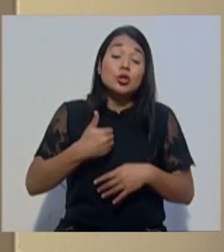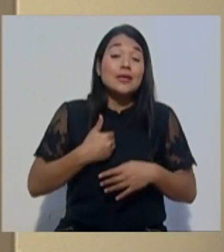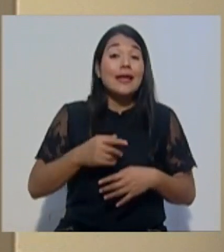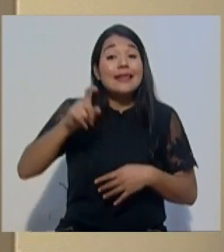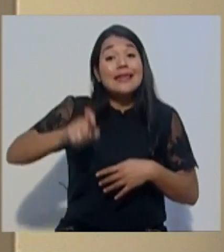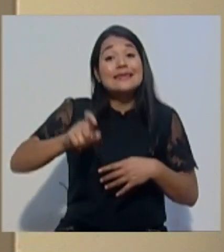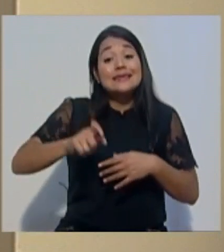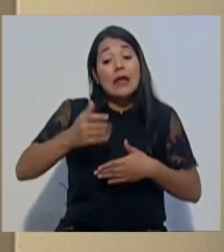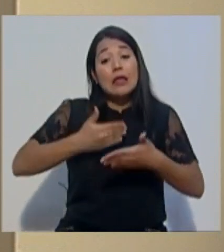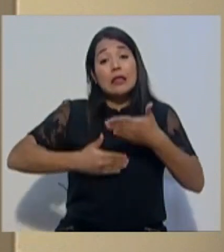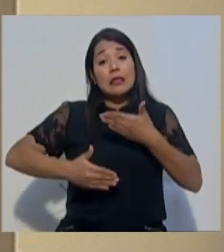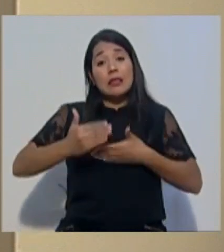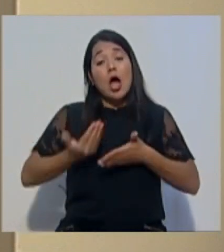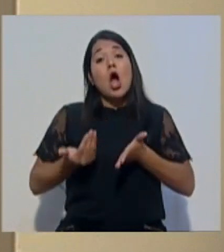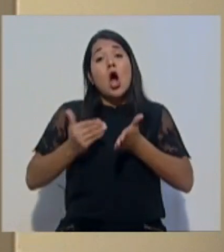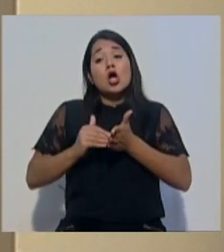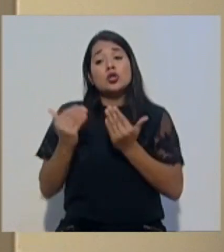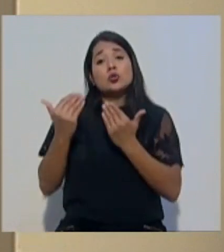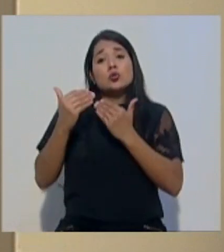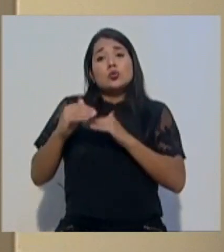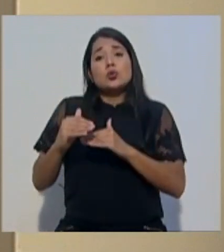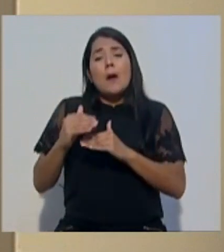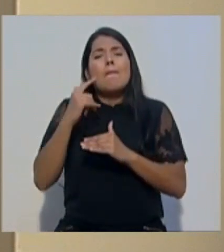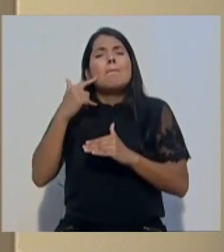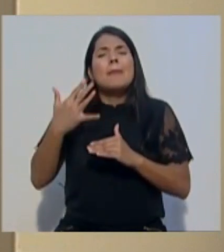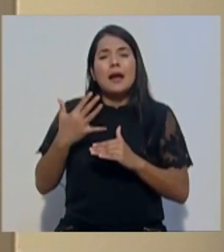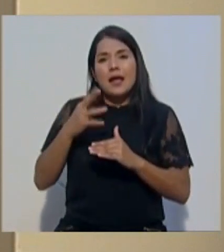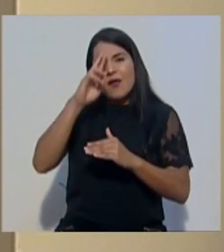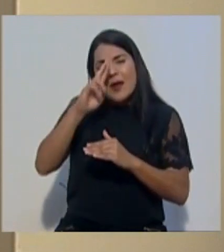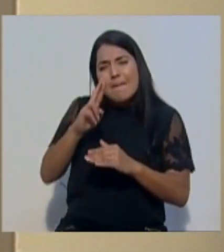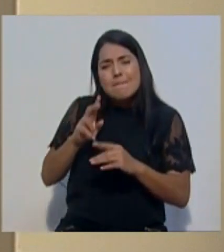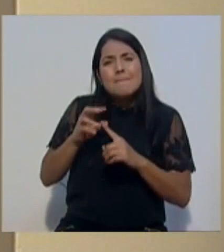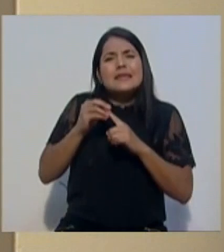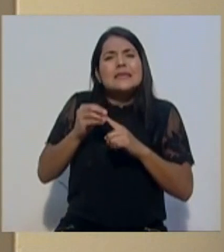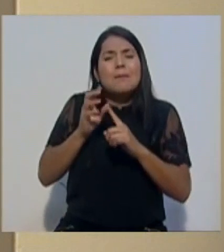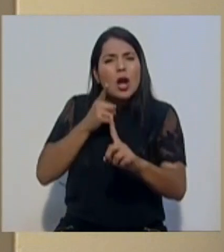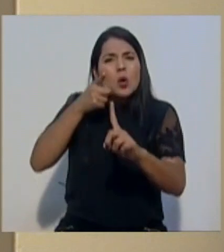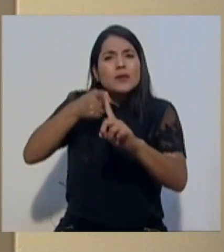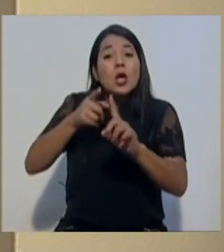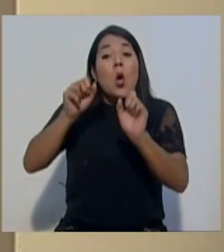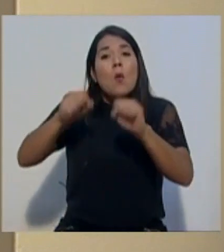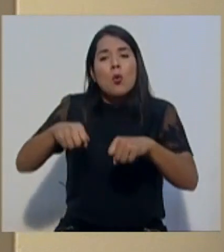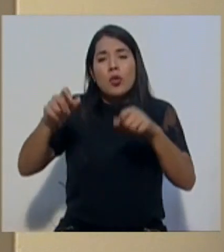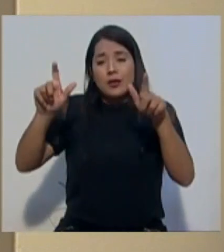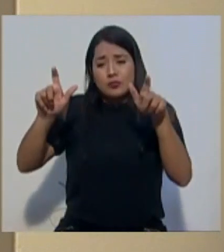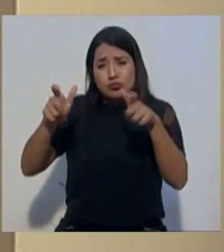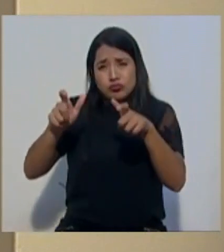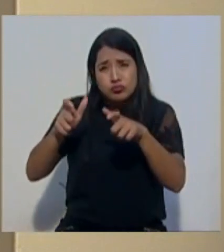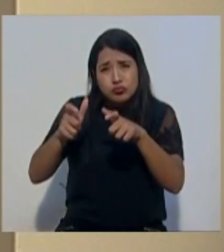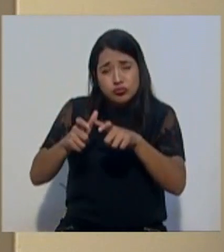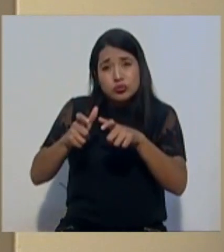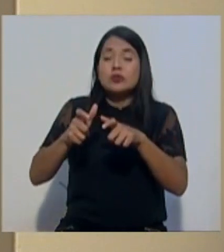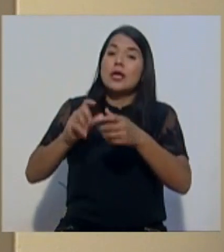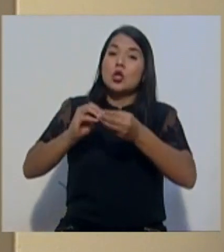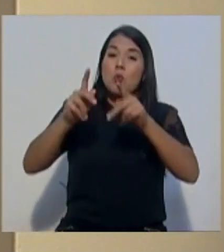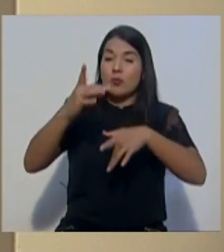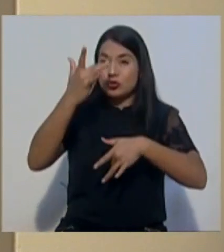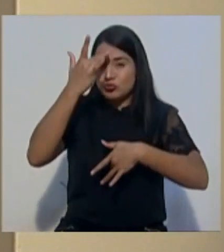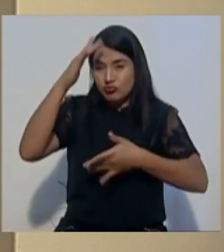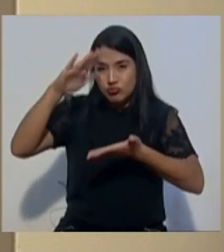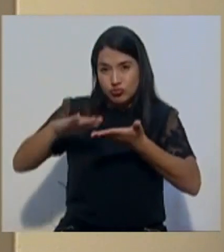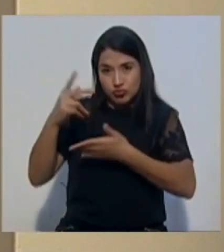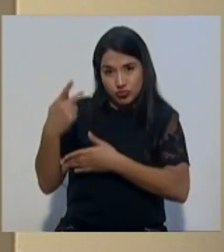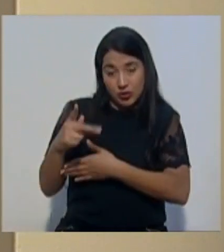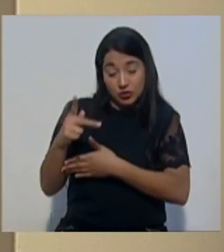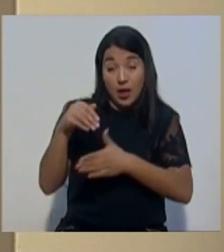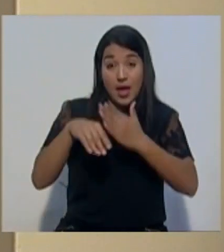más fuertes que busquen el objetivo primario, que es el de disminuir la transmisión del virus en cada uno de los territorios a